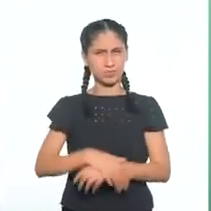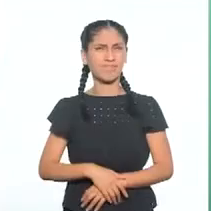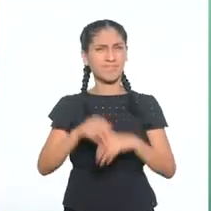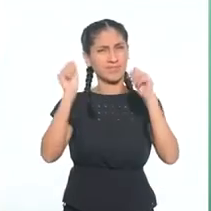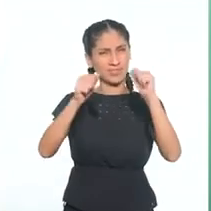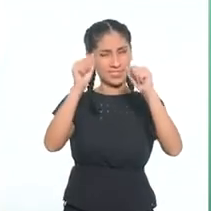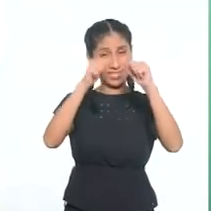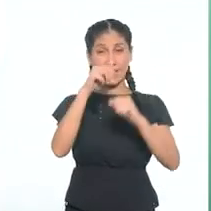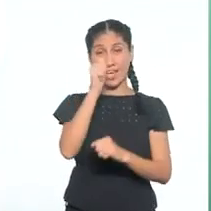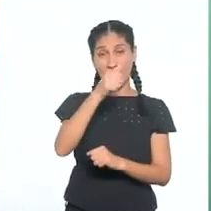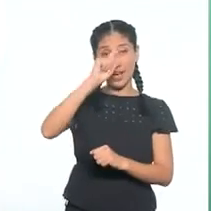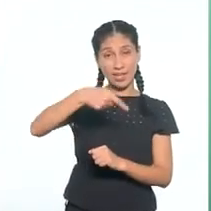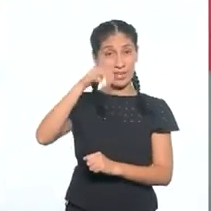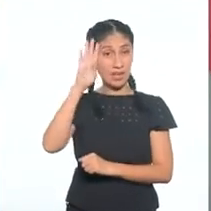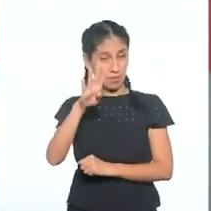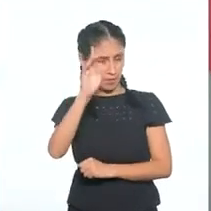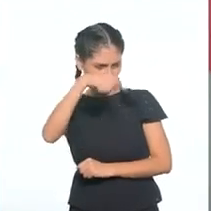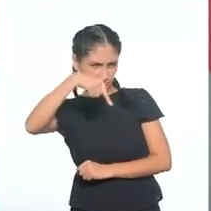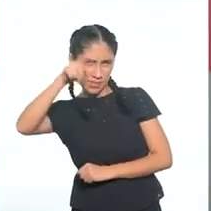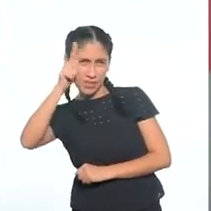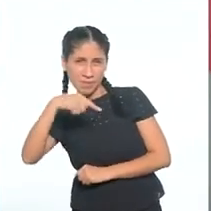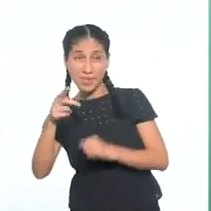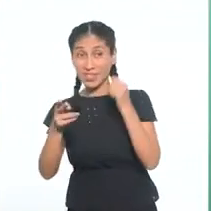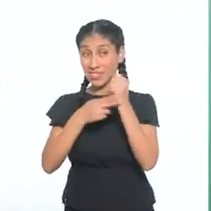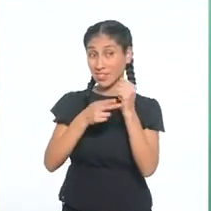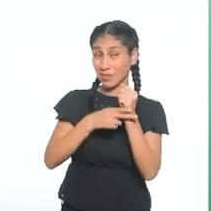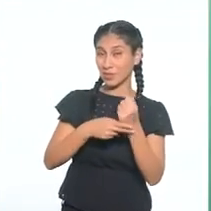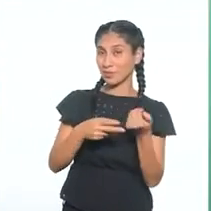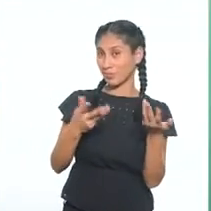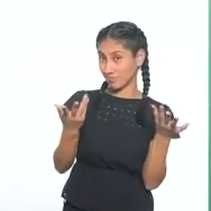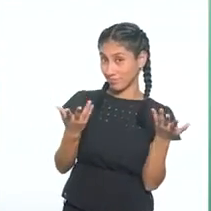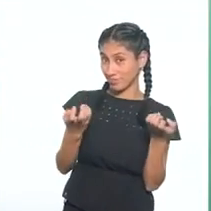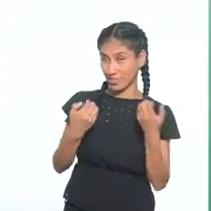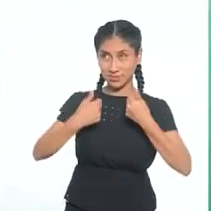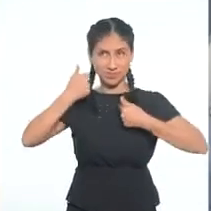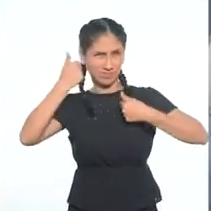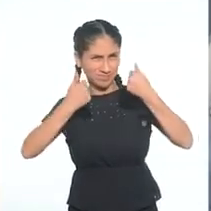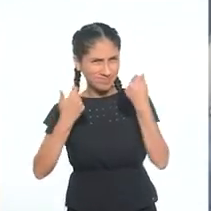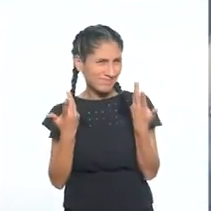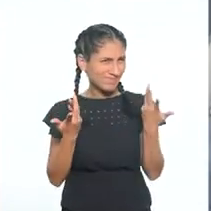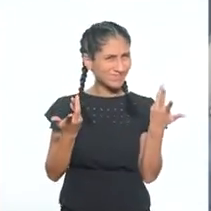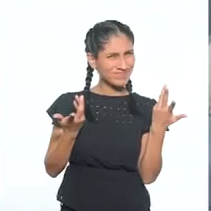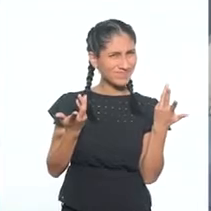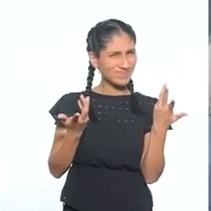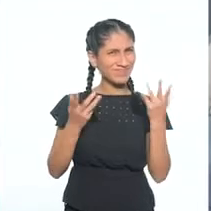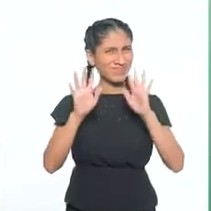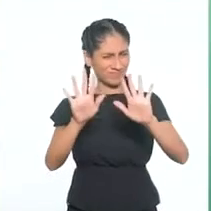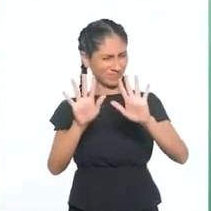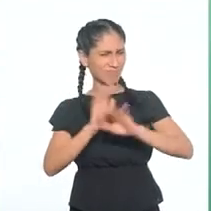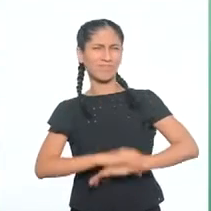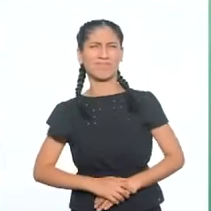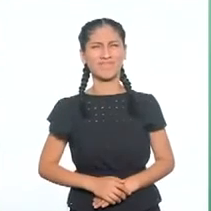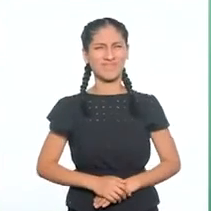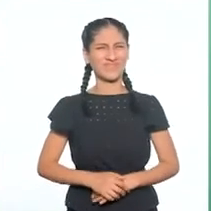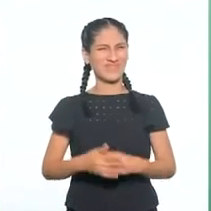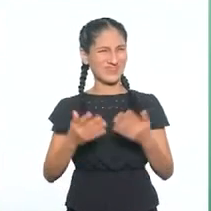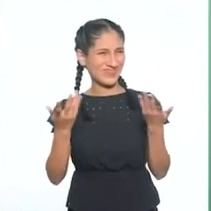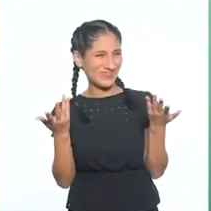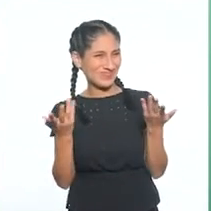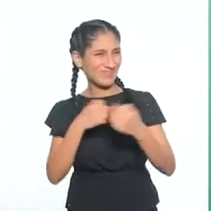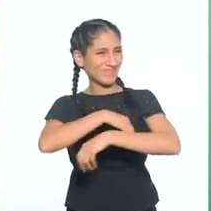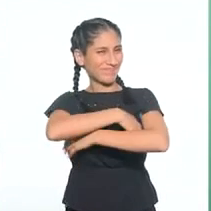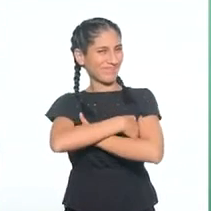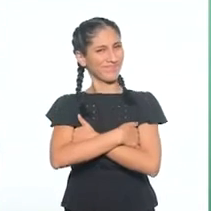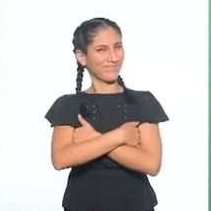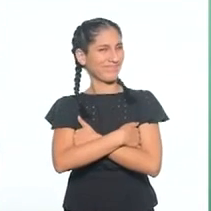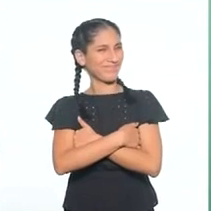clave son correctas está seguro quiere hacerme dudar no no vamos a conseguir